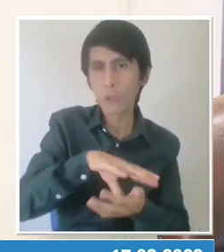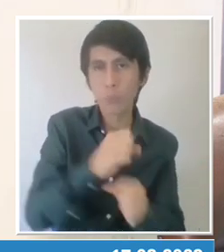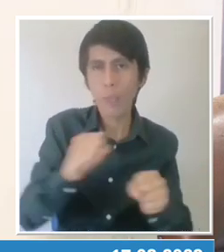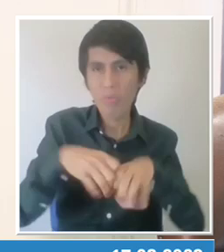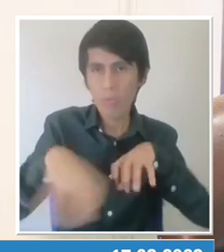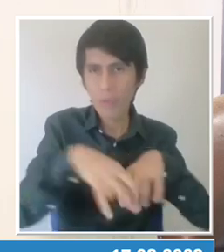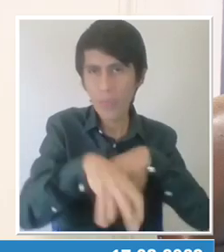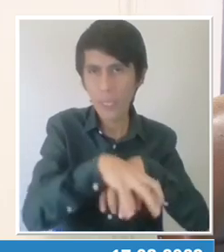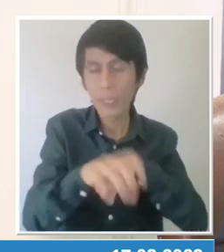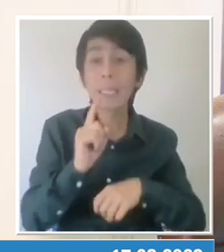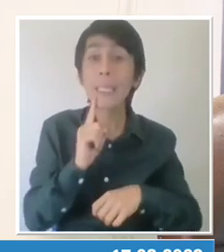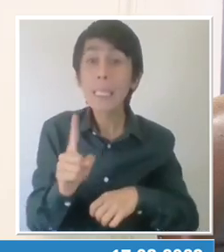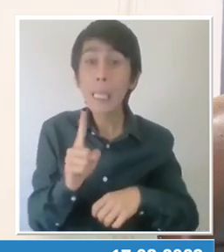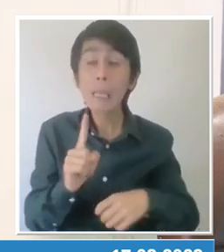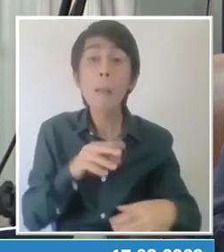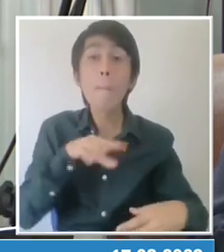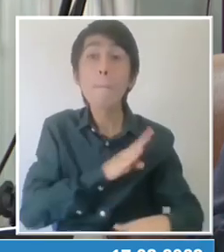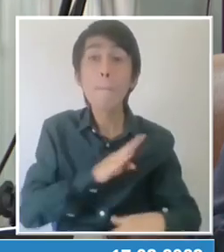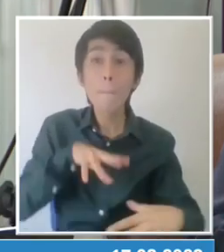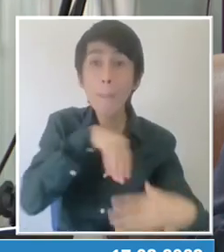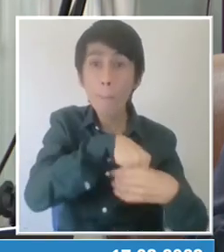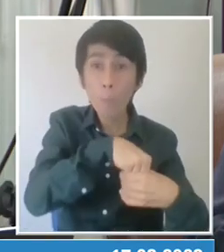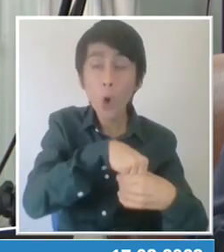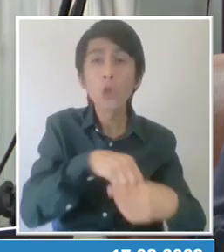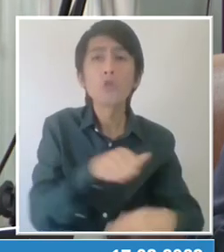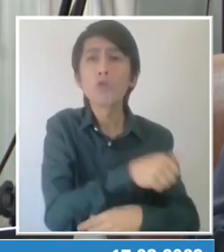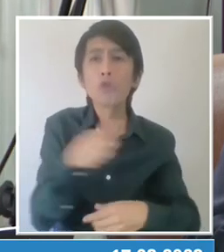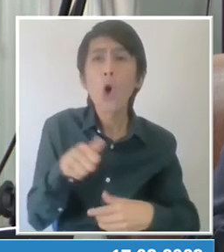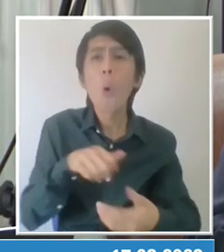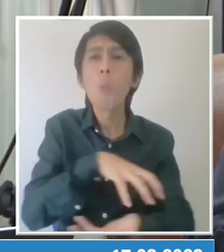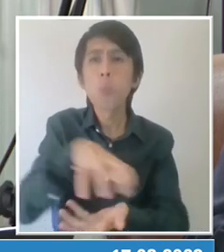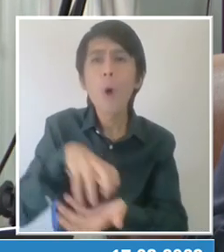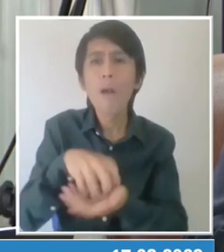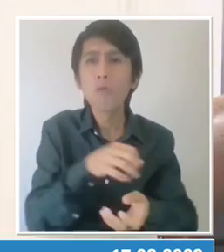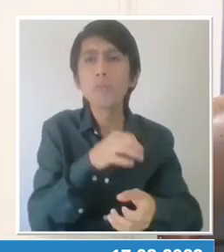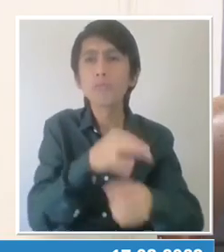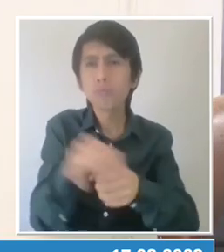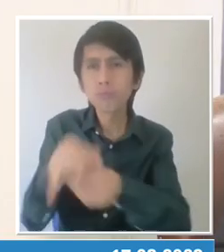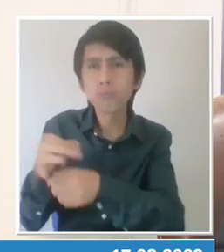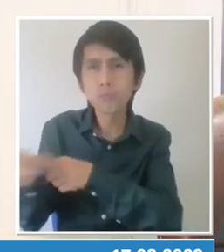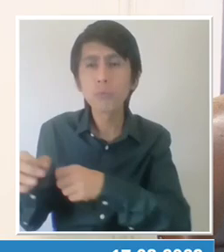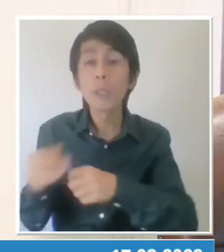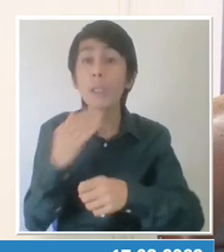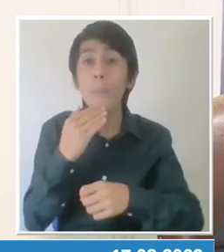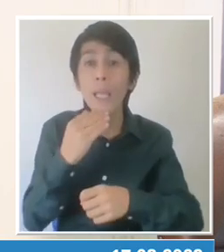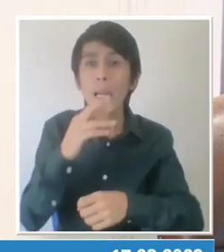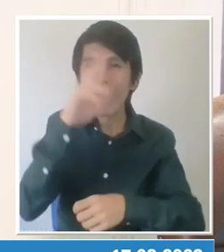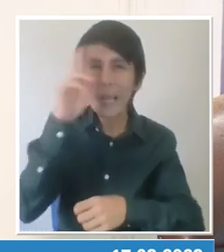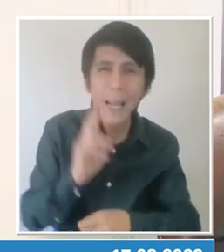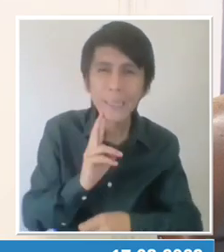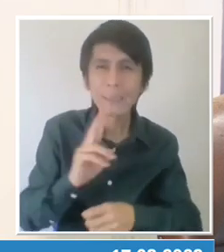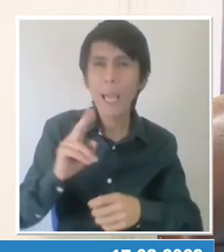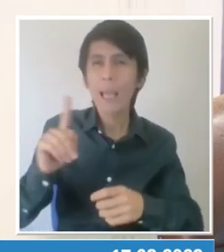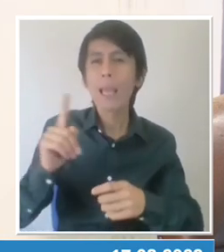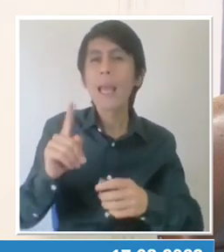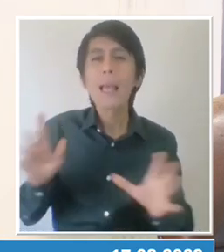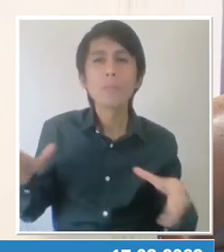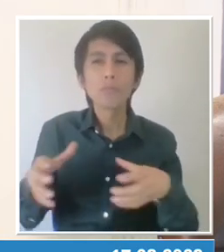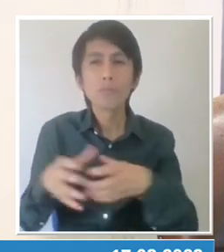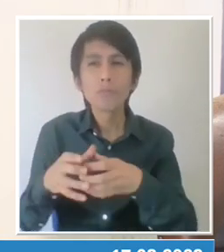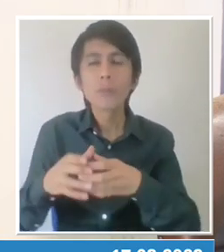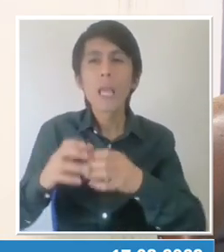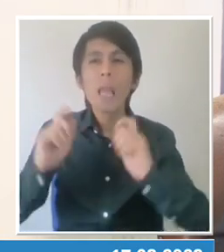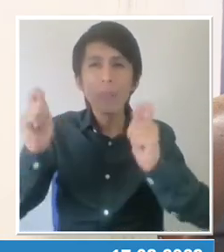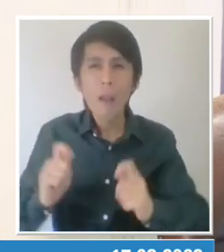grupos, tribus, razas originarias. Y quisiera dejar constancia de mi